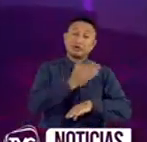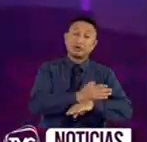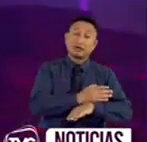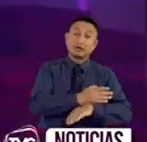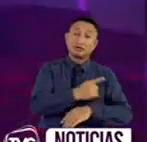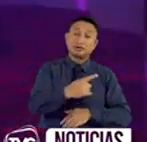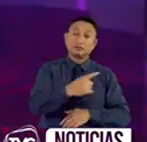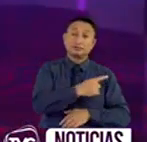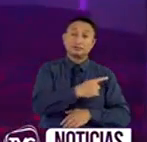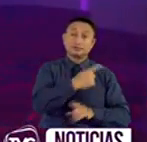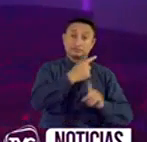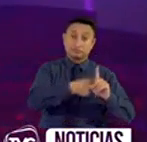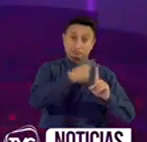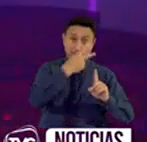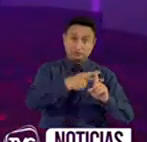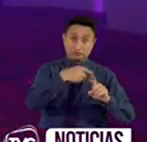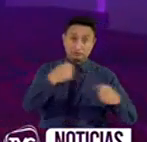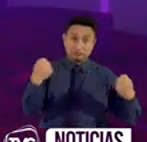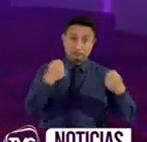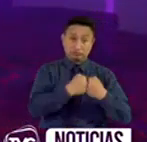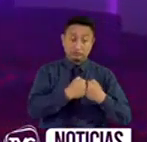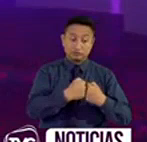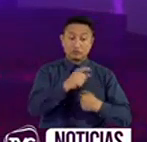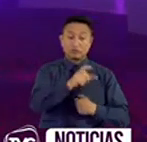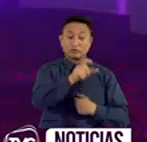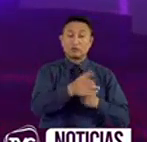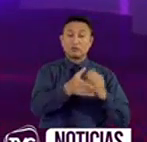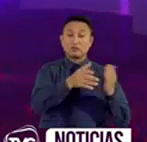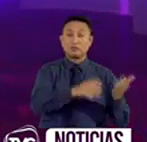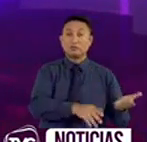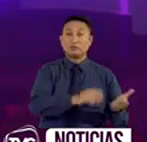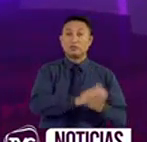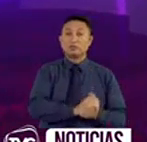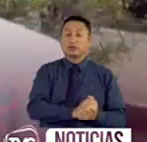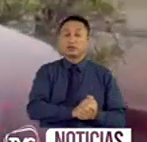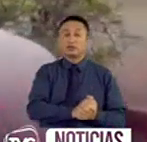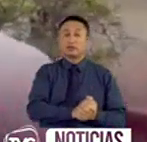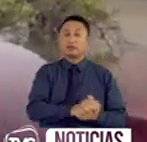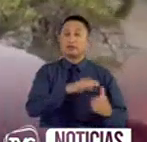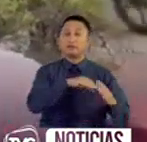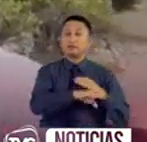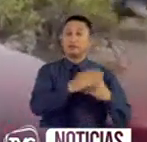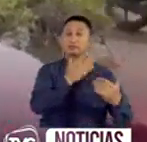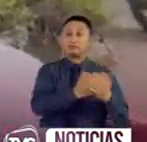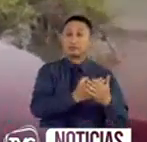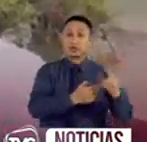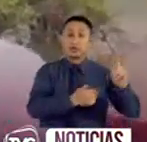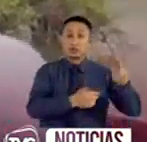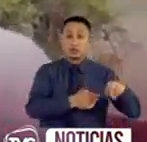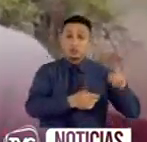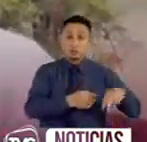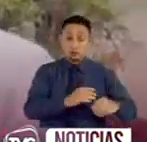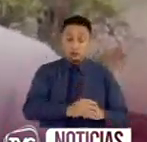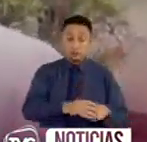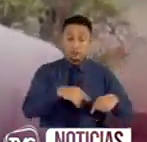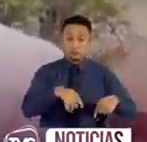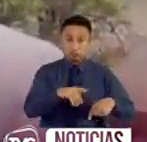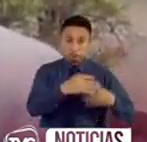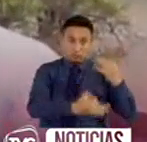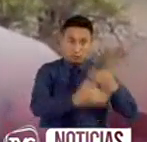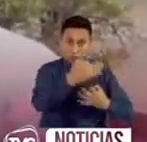tuvo hace varios meses y dejó una persona fallecida. Tuve ahí 2 meses y ya ahora ya como arreglaron, salió